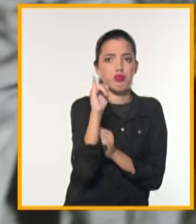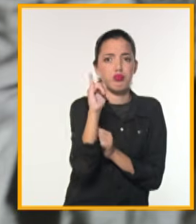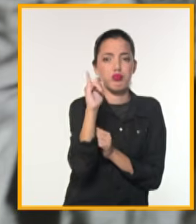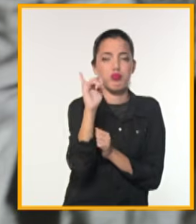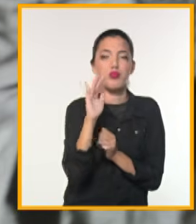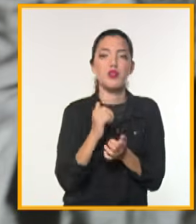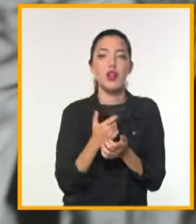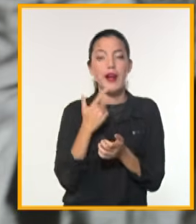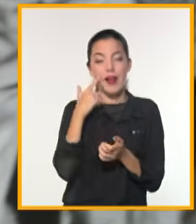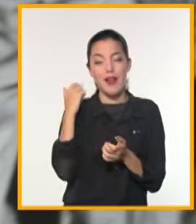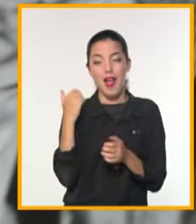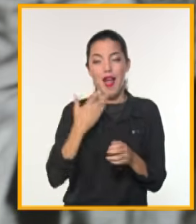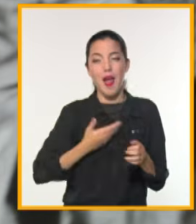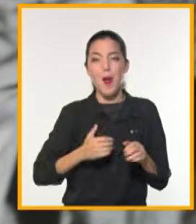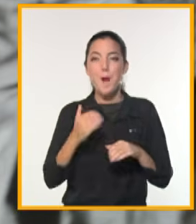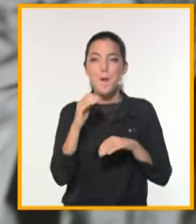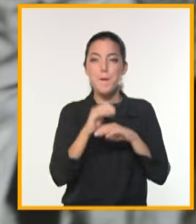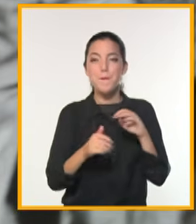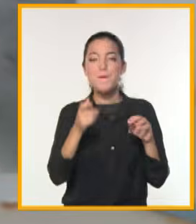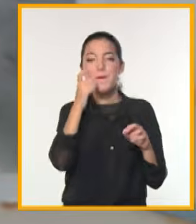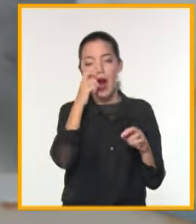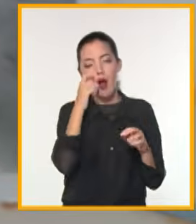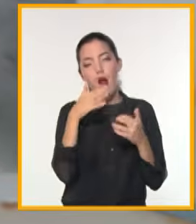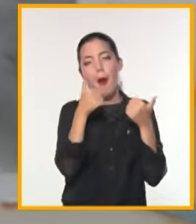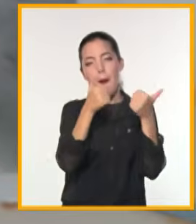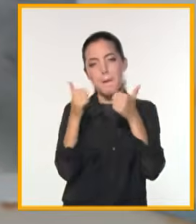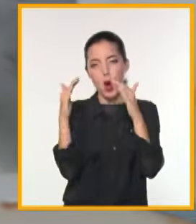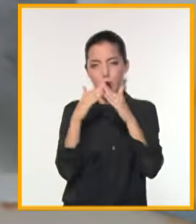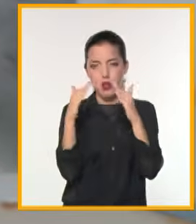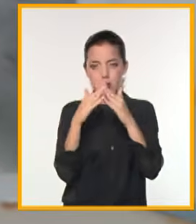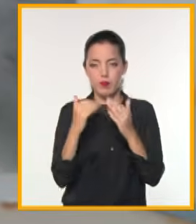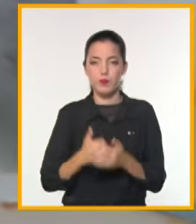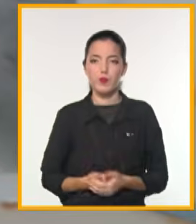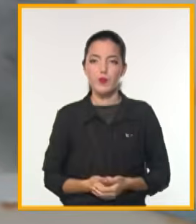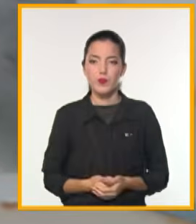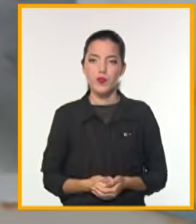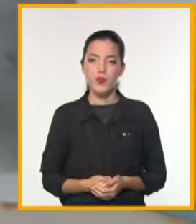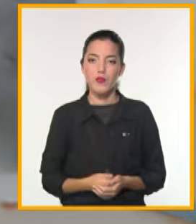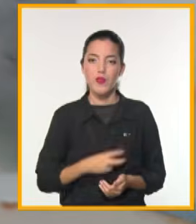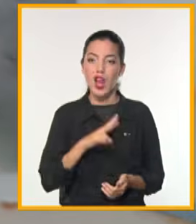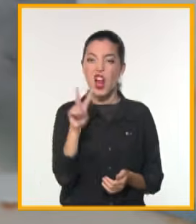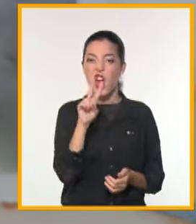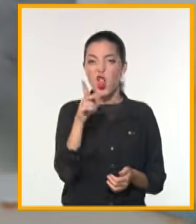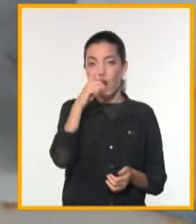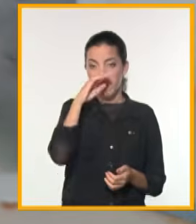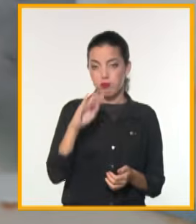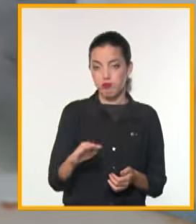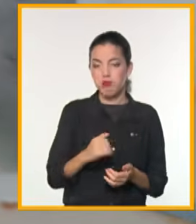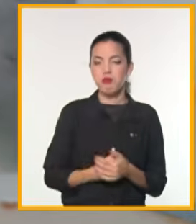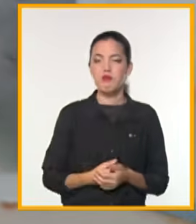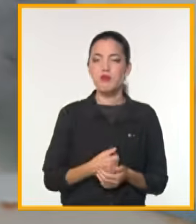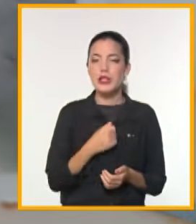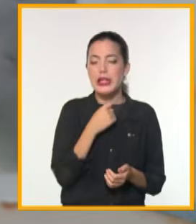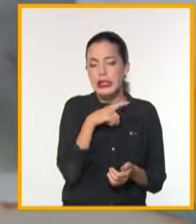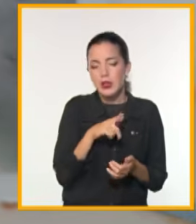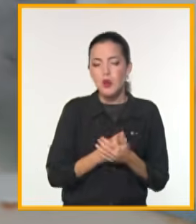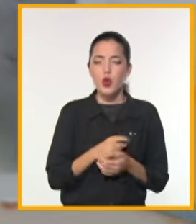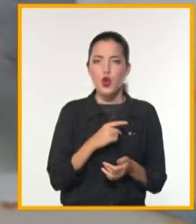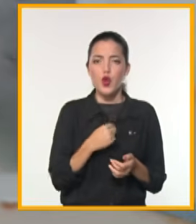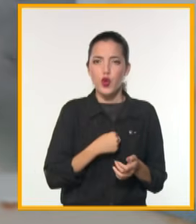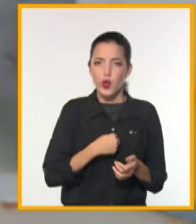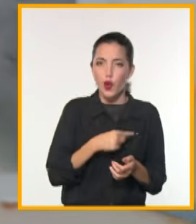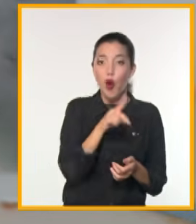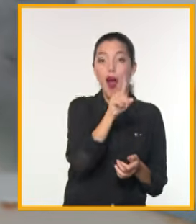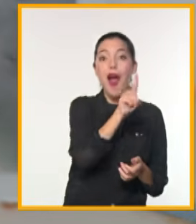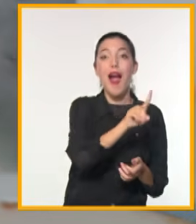mejor casa a él, lógicamente. ¿Qué edad tenía Albert Roberto? 2 años menor que yo. Si yo tenía 14, él tenía 12 años. Dios. Y esta es